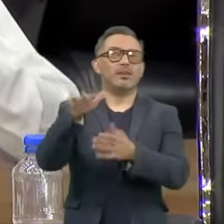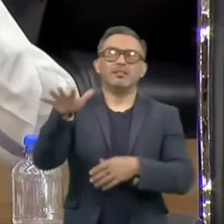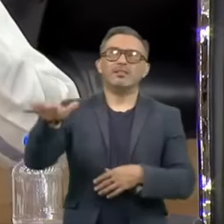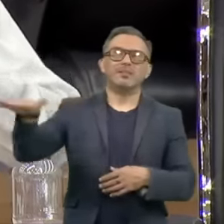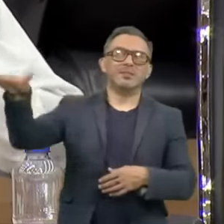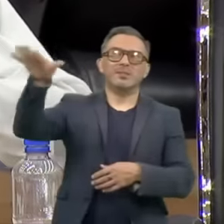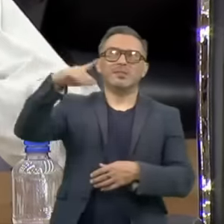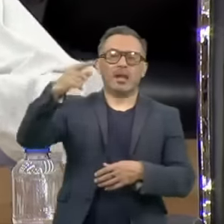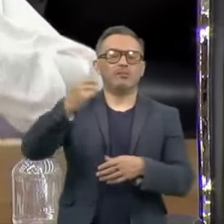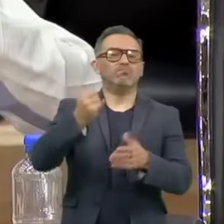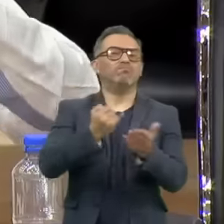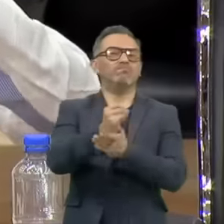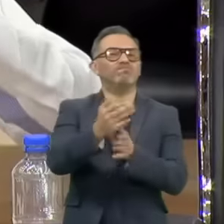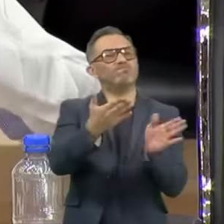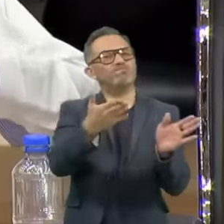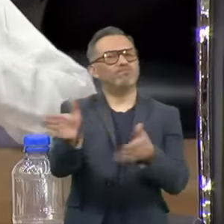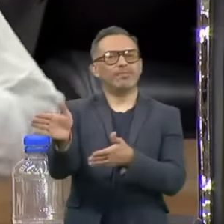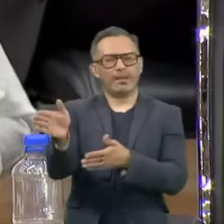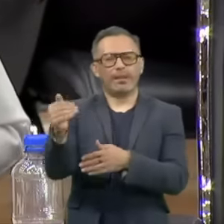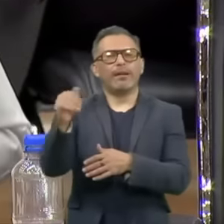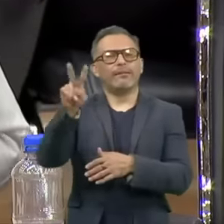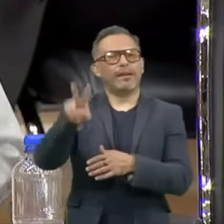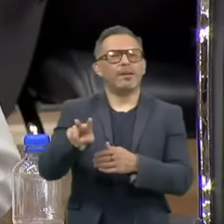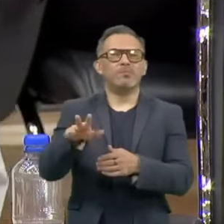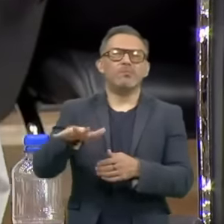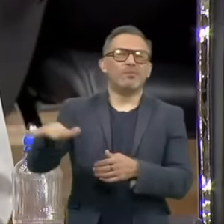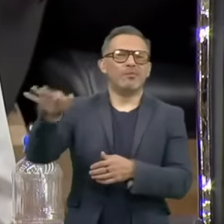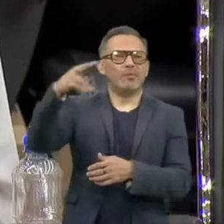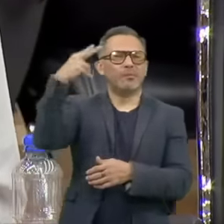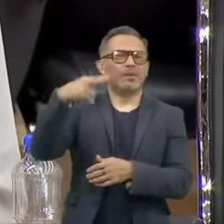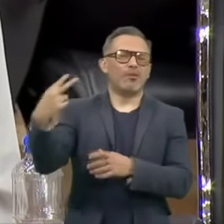nos dio un respaldo impresionante,